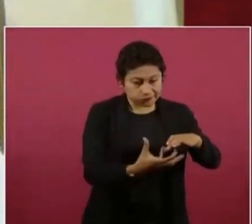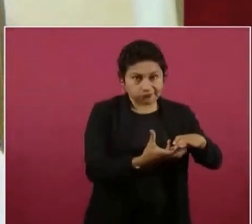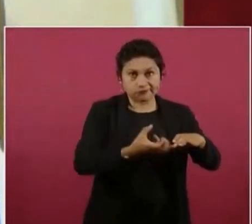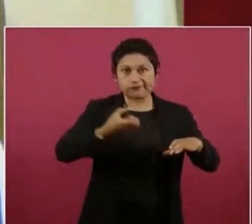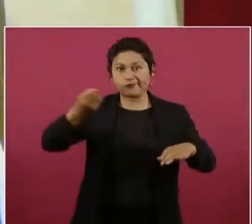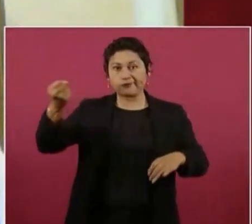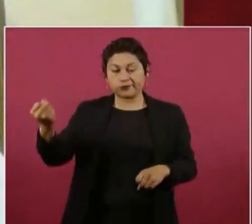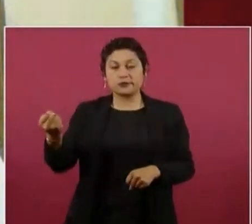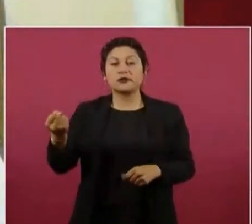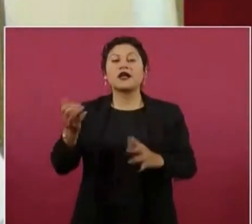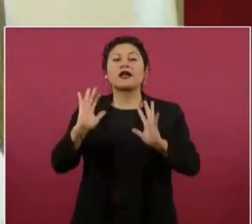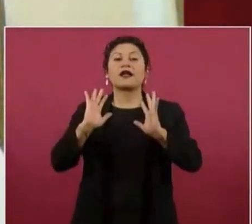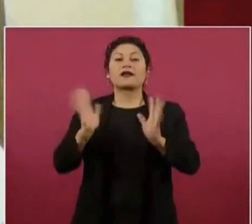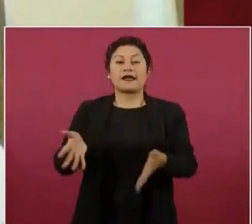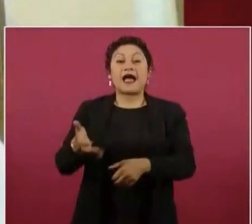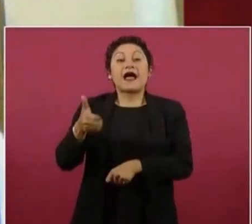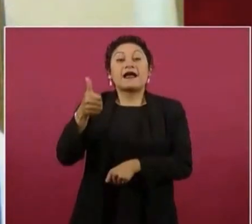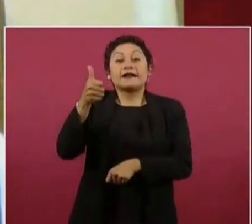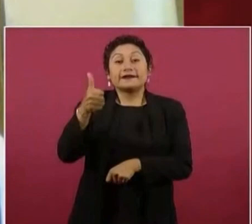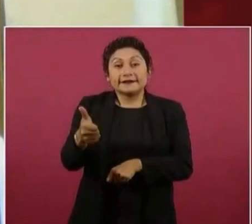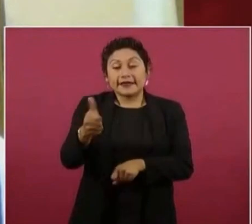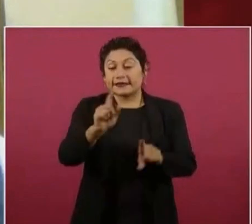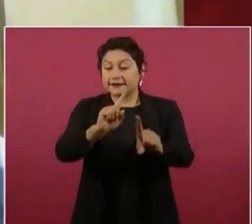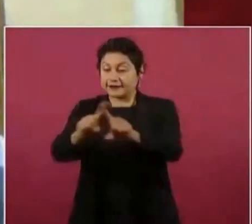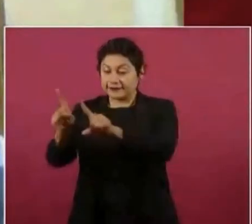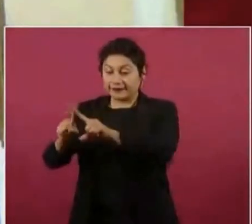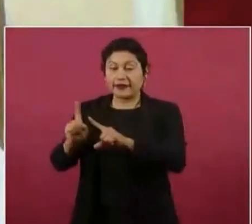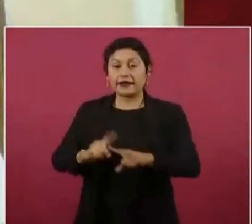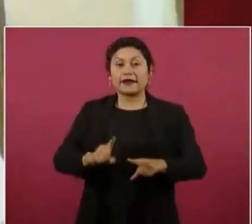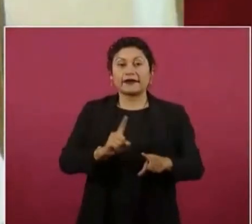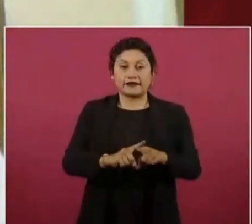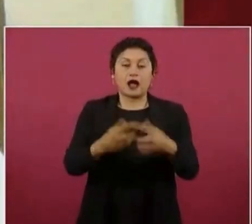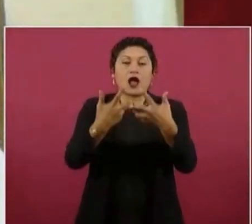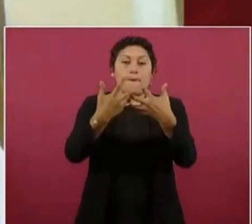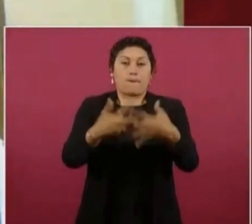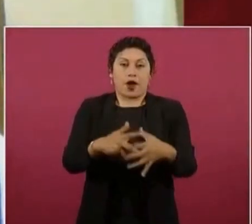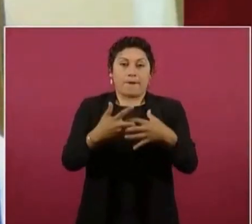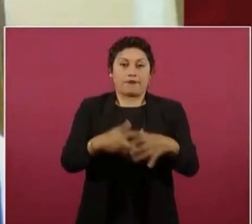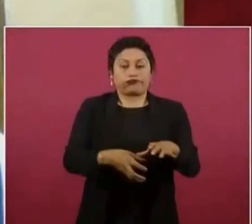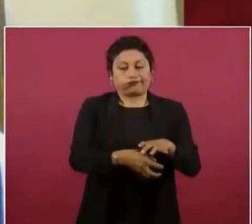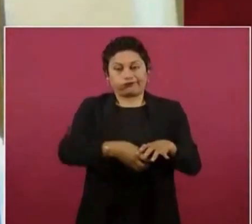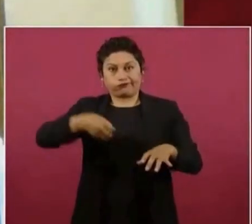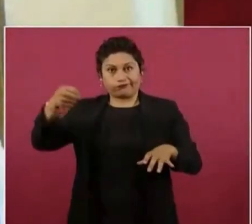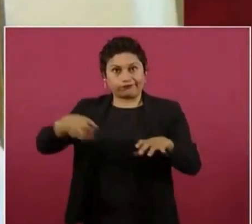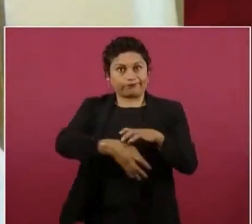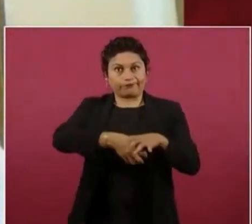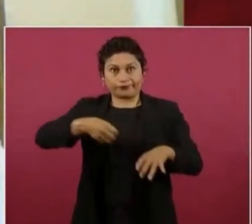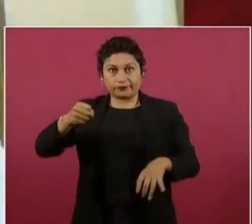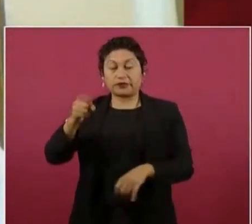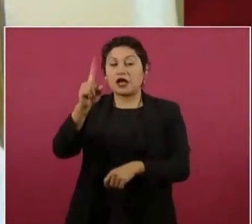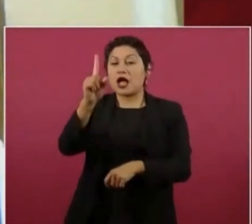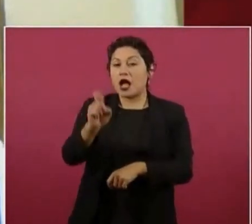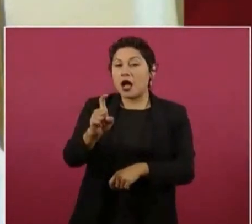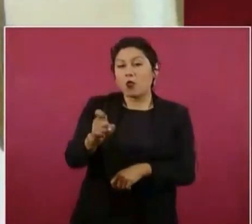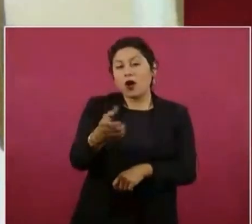6 barrenos con bomba. Se están extrayendo solo de estos barrenos